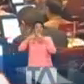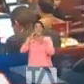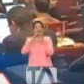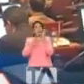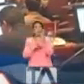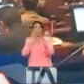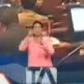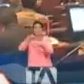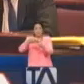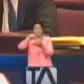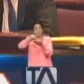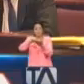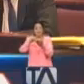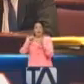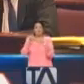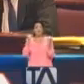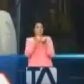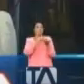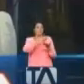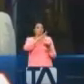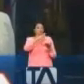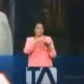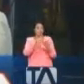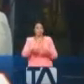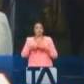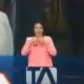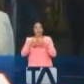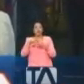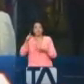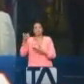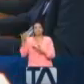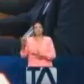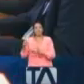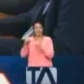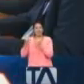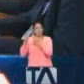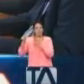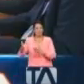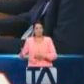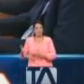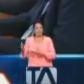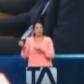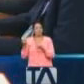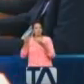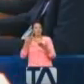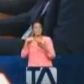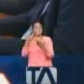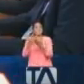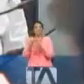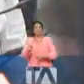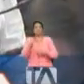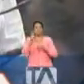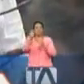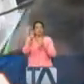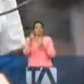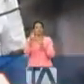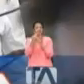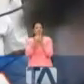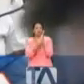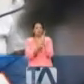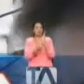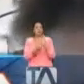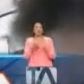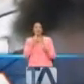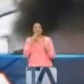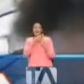de Participación Ciudadana en la Asamblea Nacional. Joana Cedeño, asambleísta del oficialismo, fue quien presentó la normativa. Ella sostiene